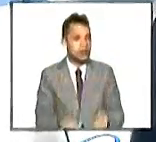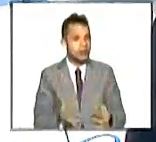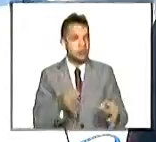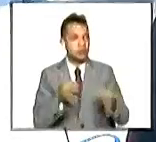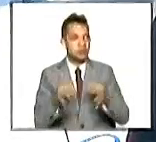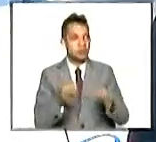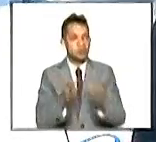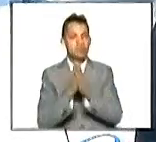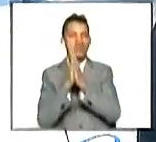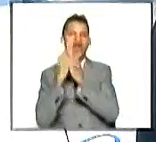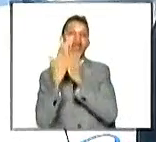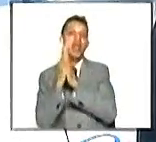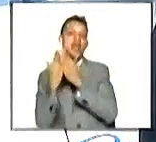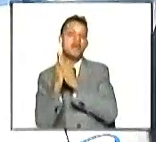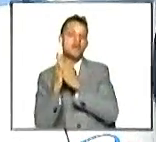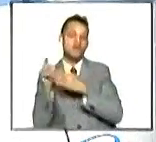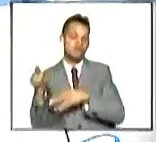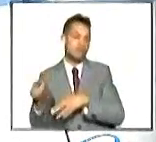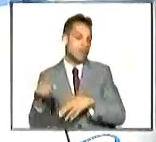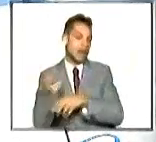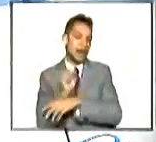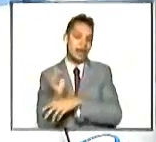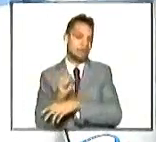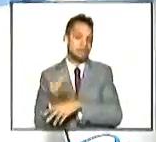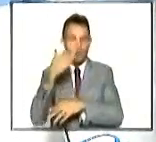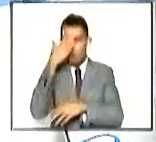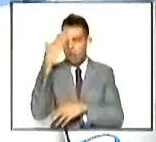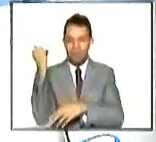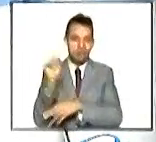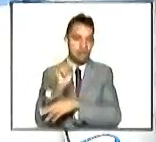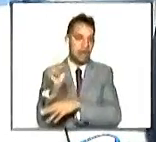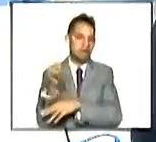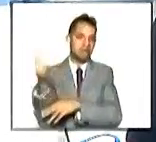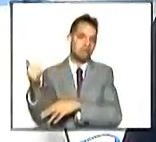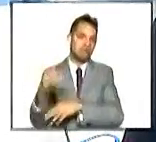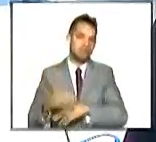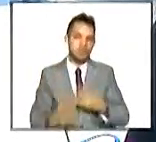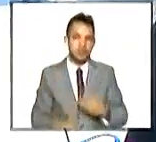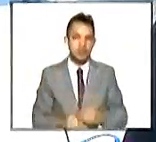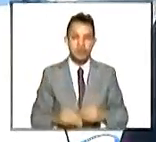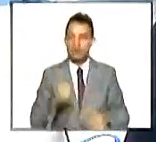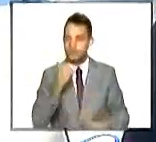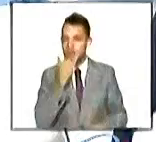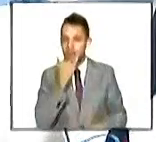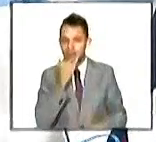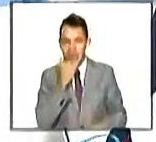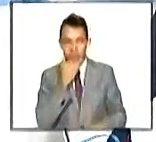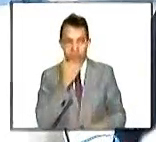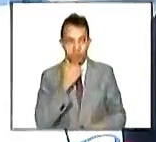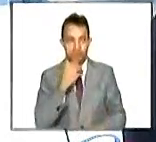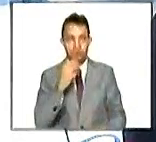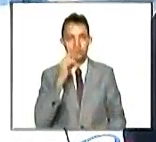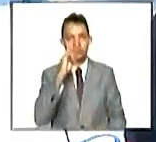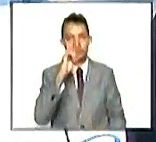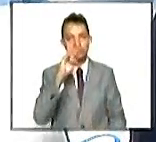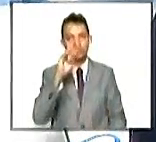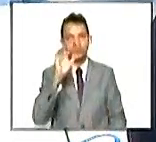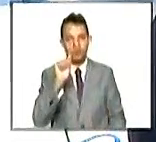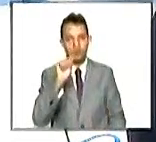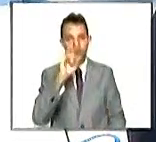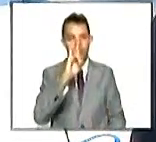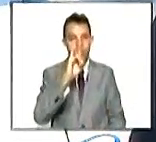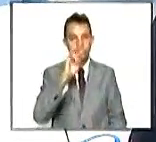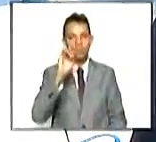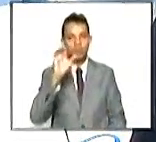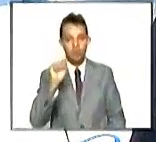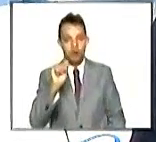me quedó el libro en el carro de Albert Ronald, el último, pero se los estaremos mostrando. ¿Qué fue lo que pasó? Existía una uva, como él dice, la uva